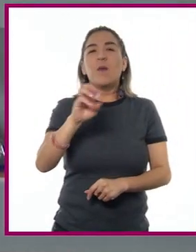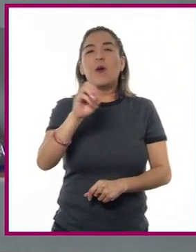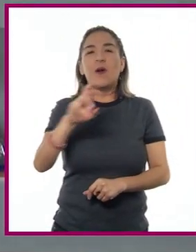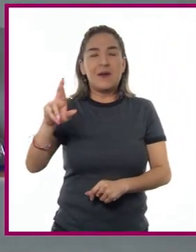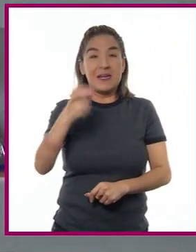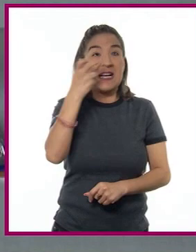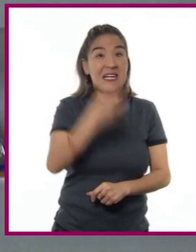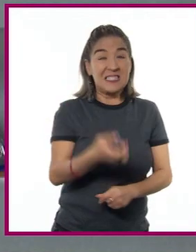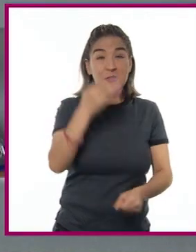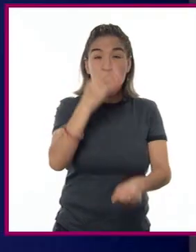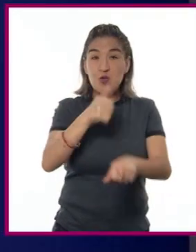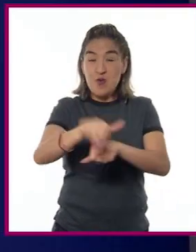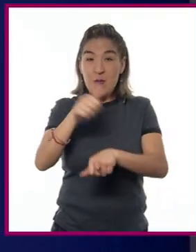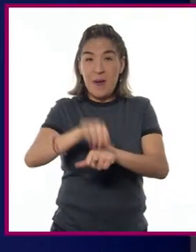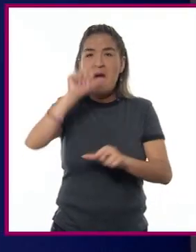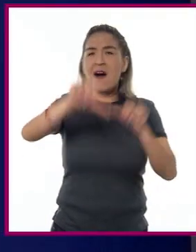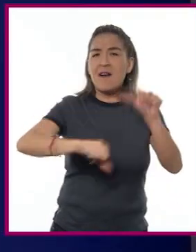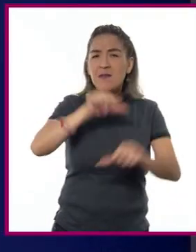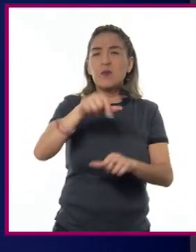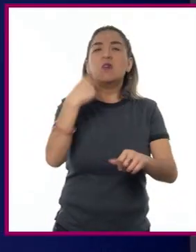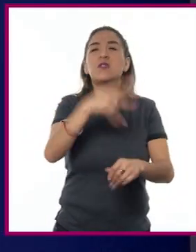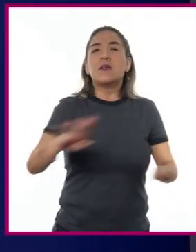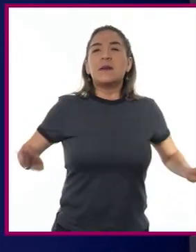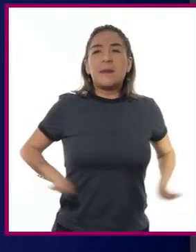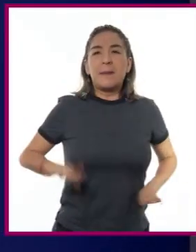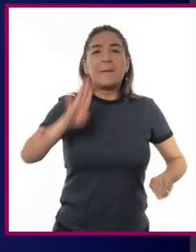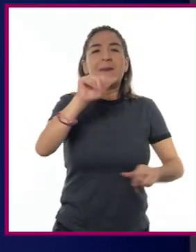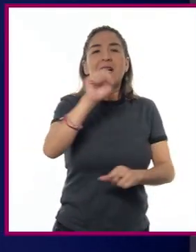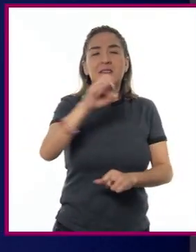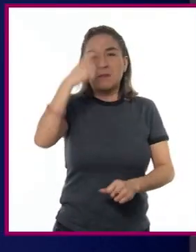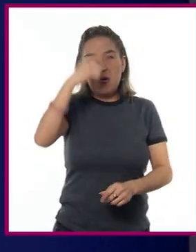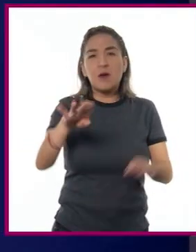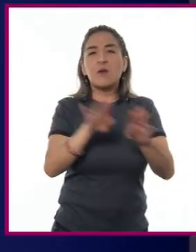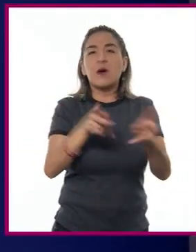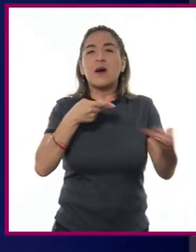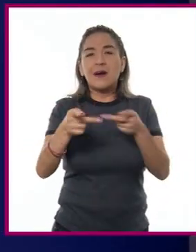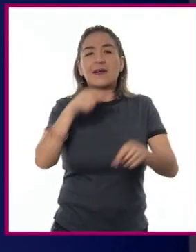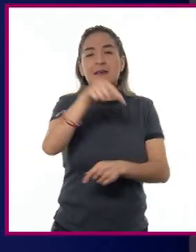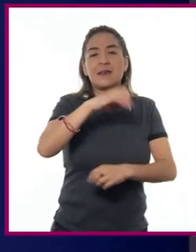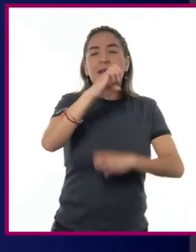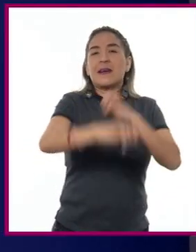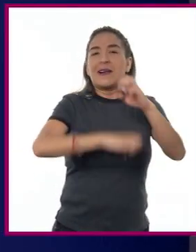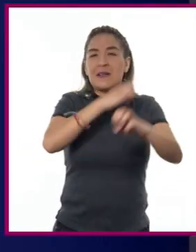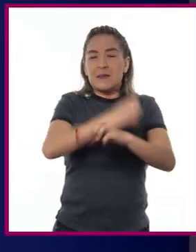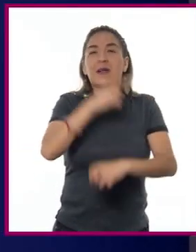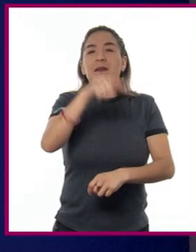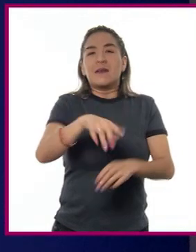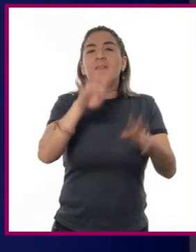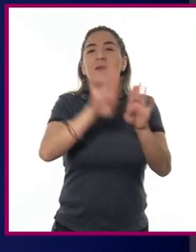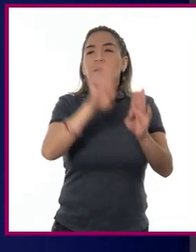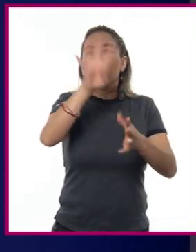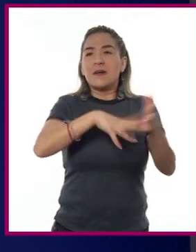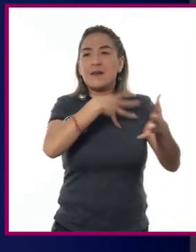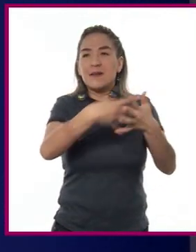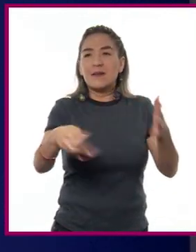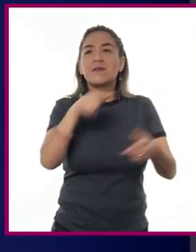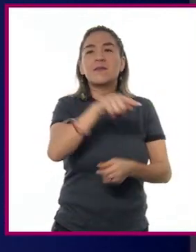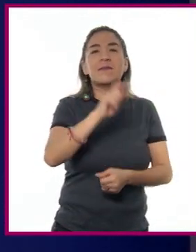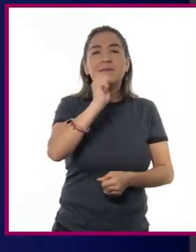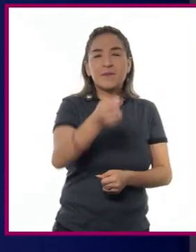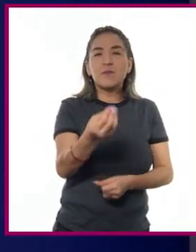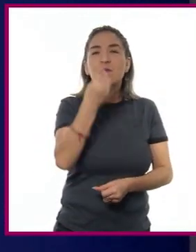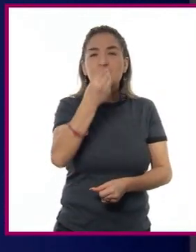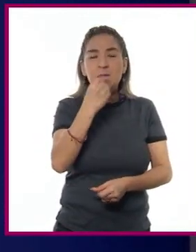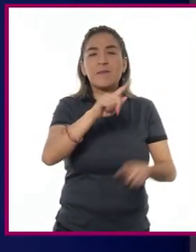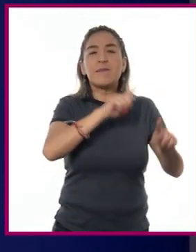que el número atómico se toma como base para la organización de los elementos en la tabla periódica. También aprendieron las